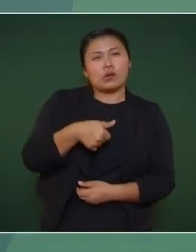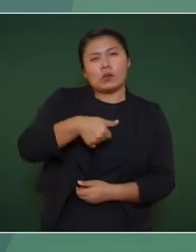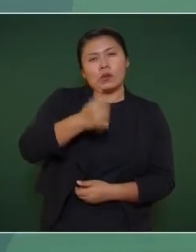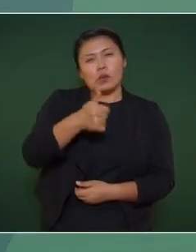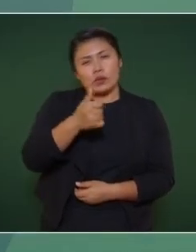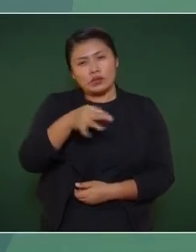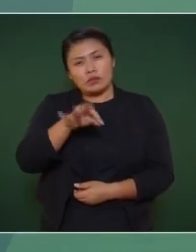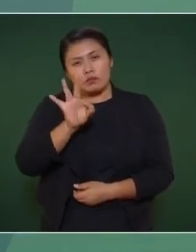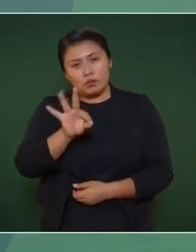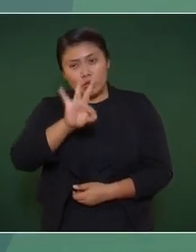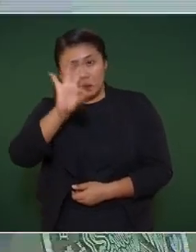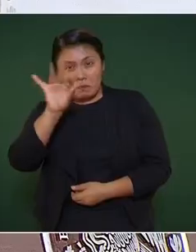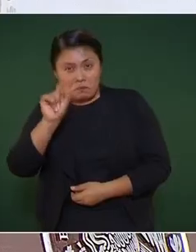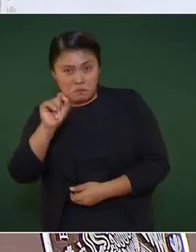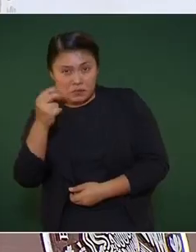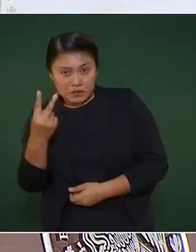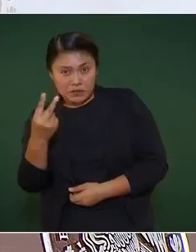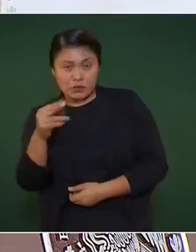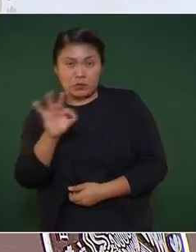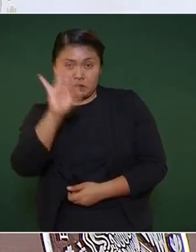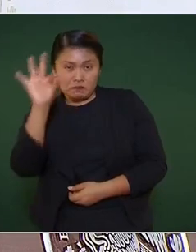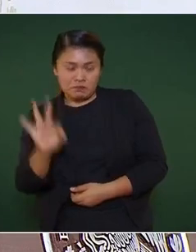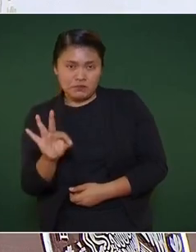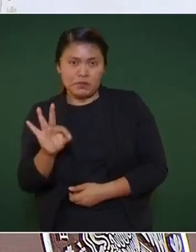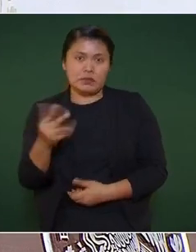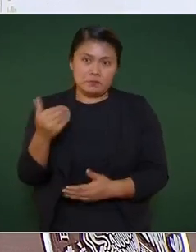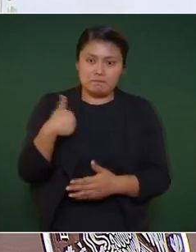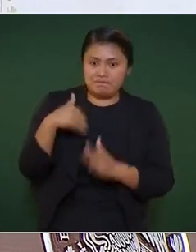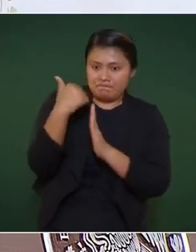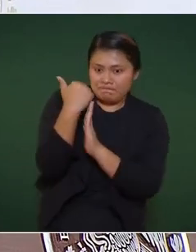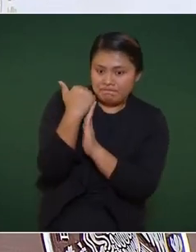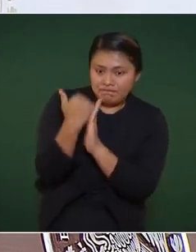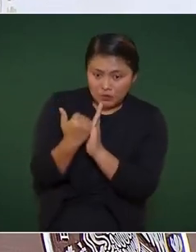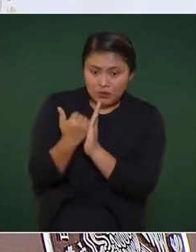11.25. Entonces, a un poco lo que bajaron